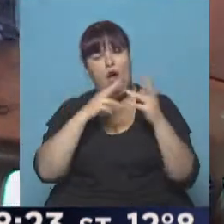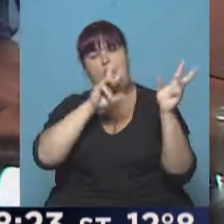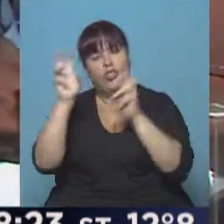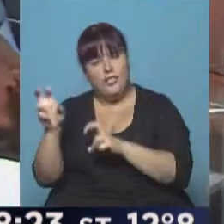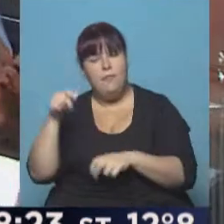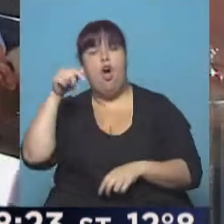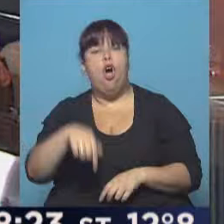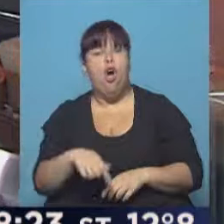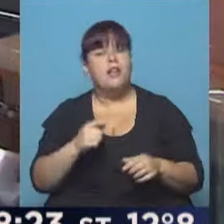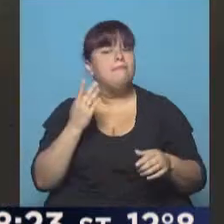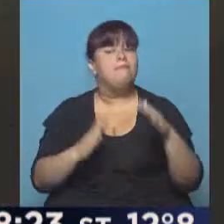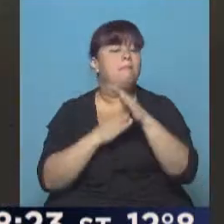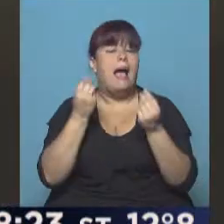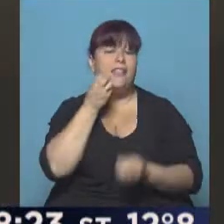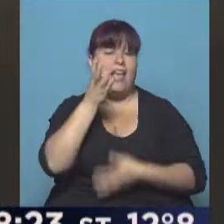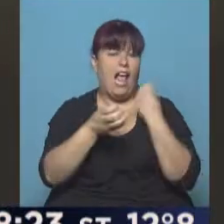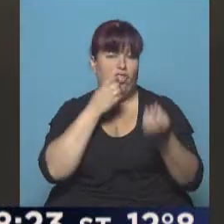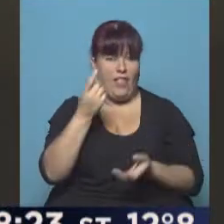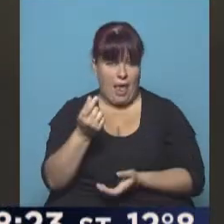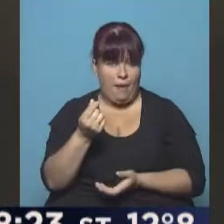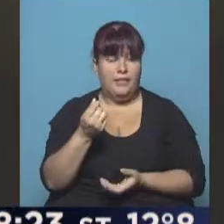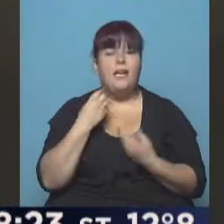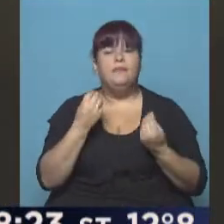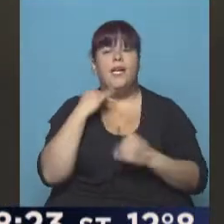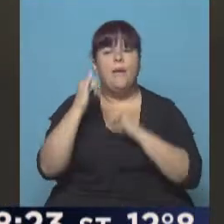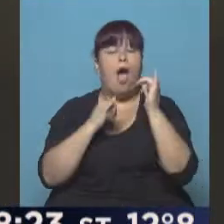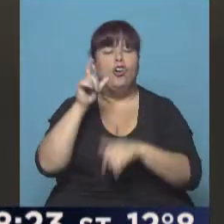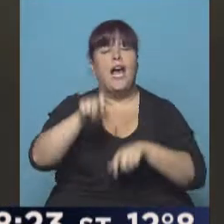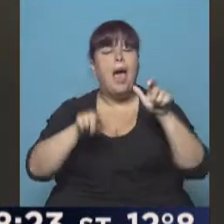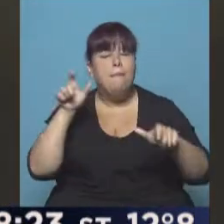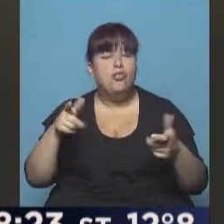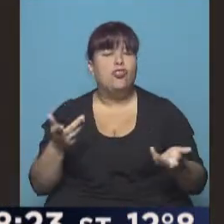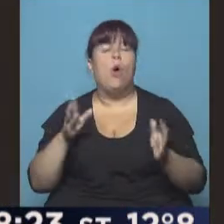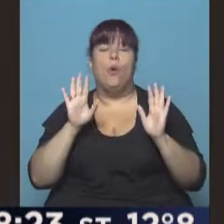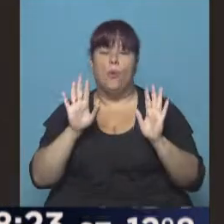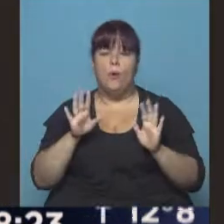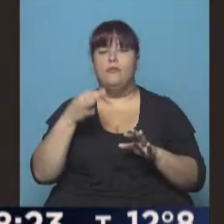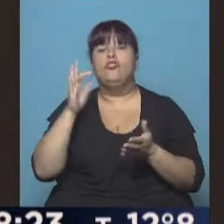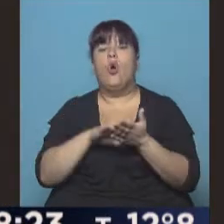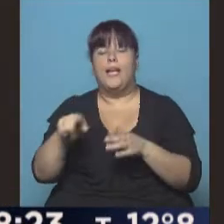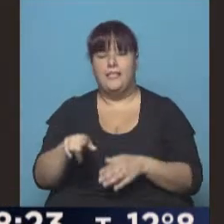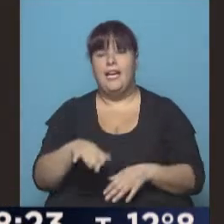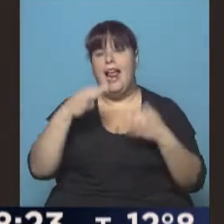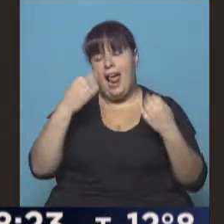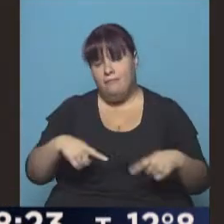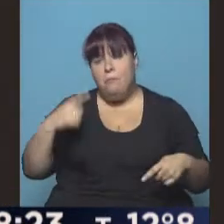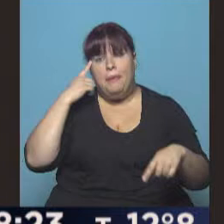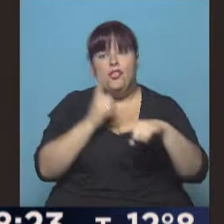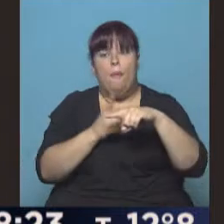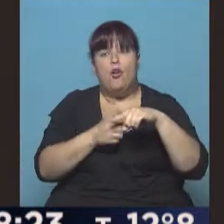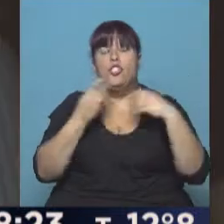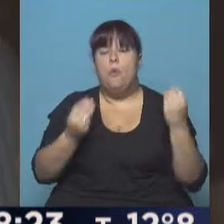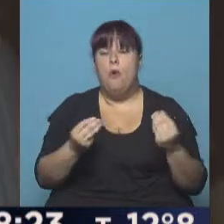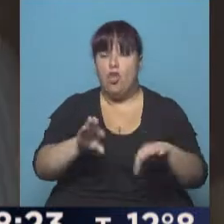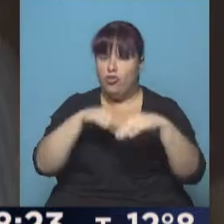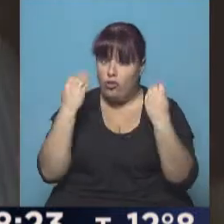temas. Hoy el eje central es el blanqueo de capitales. ¿Qué le podemos contar un poquito a la gente? Bueno, en realidad base a esta situación? Hay mucho optimismo justamente porque